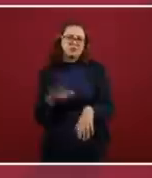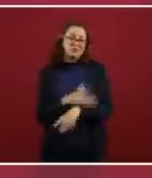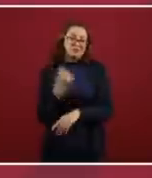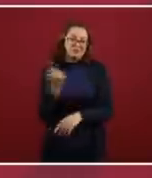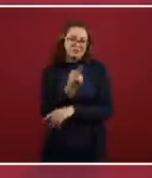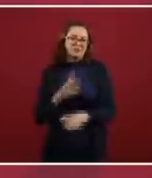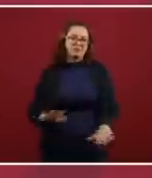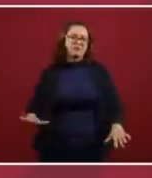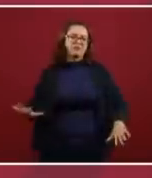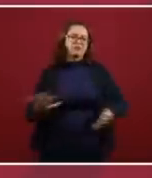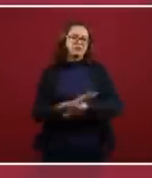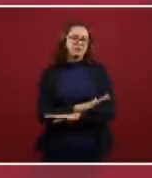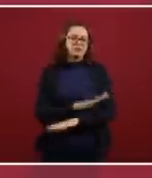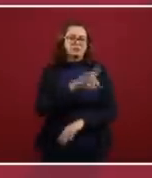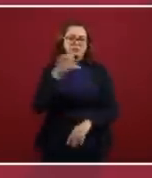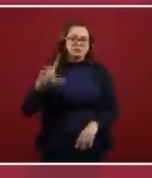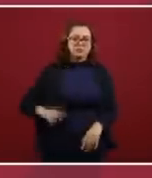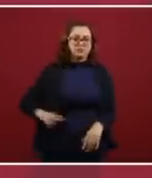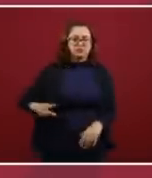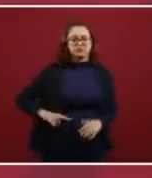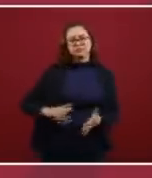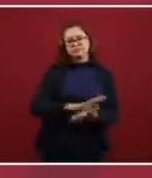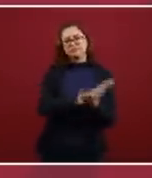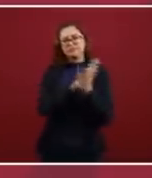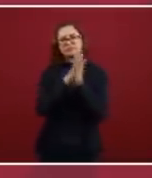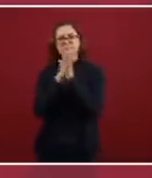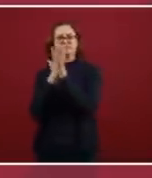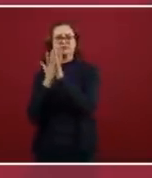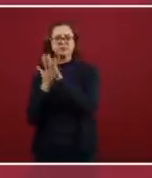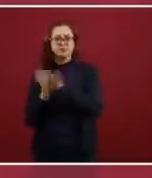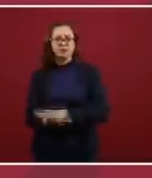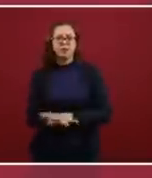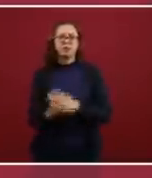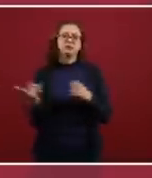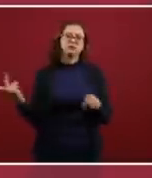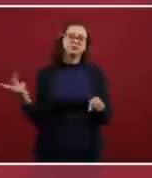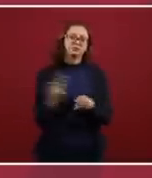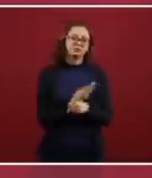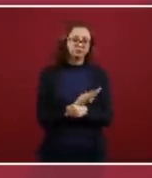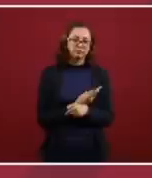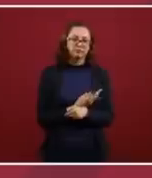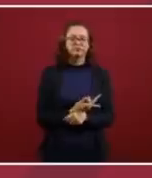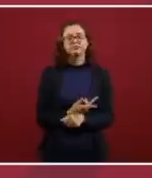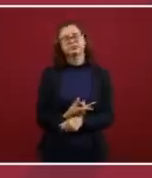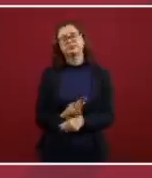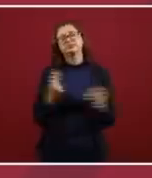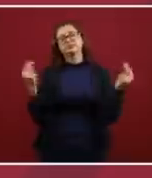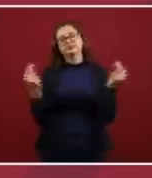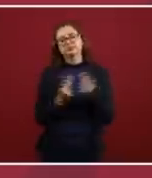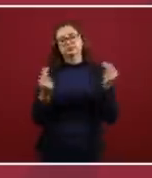transformación que se está iniciando, y esto lleva pues a cierta cautela